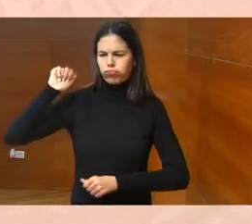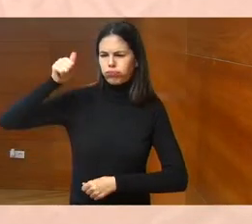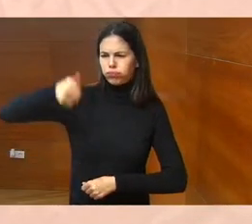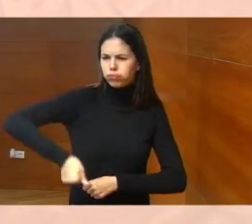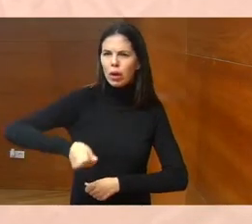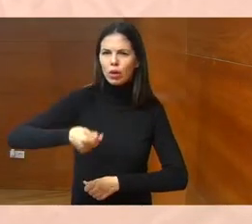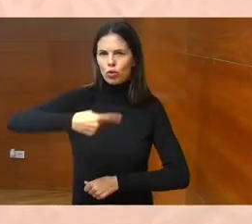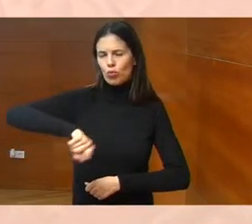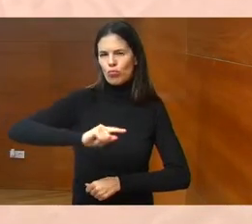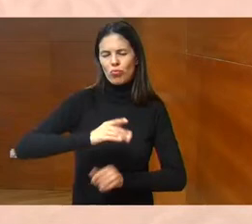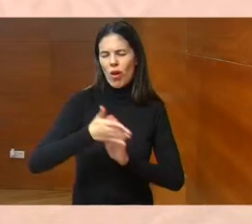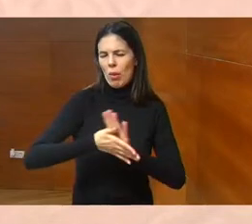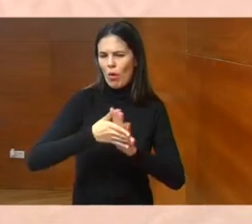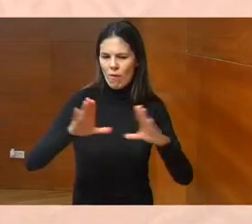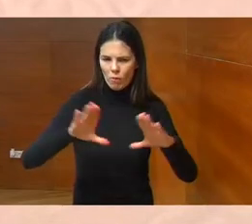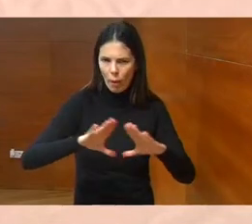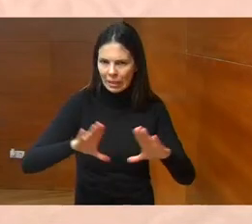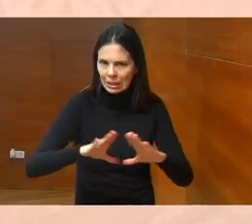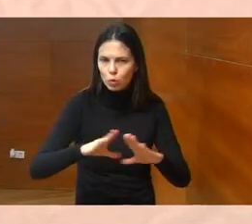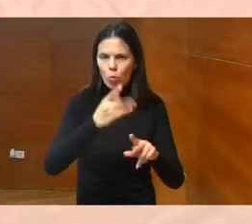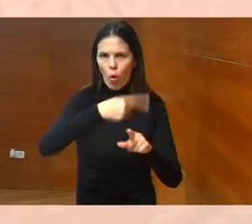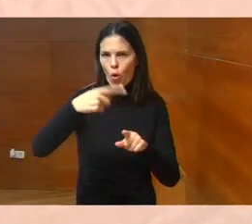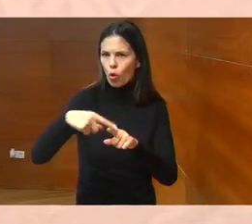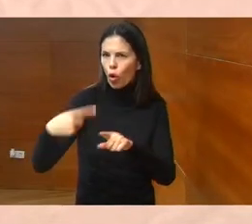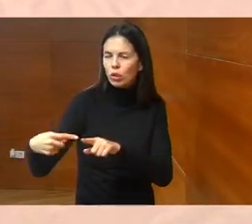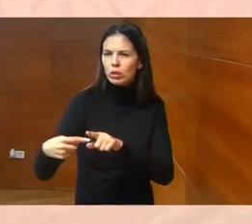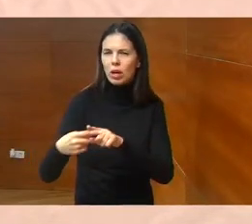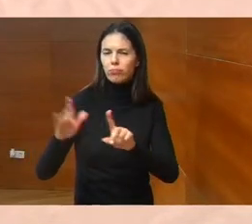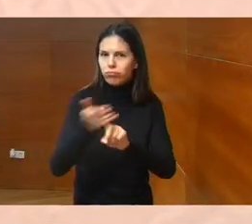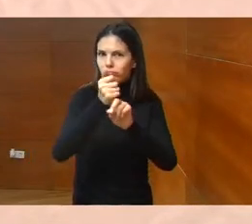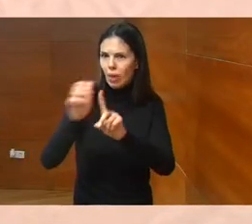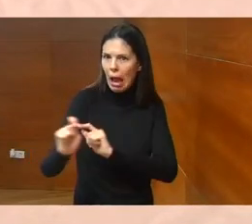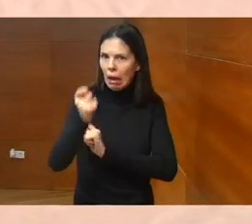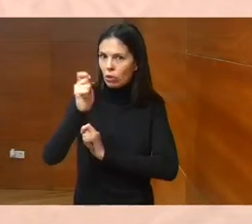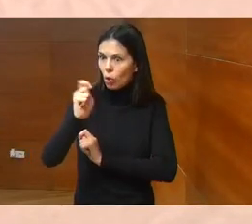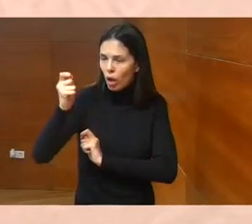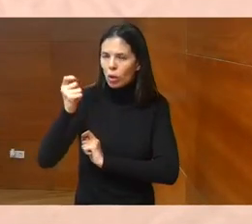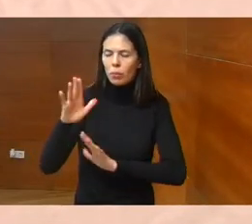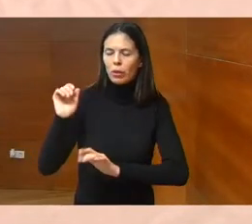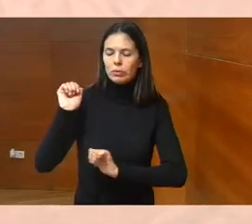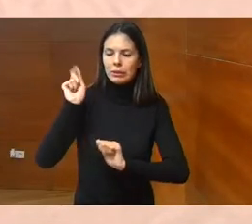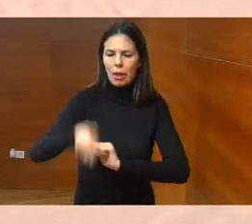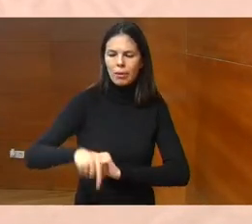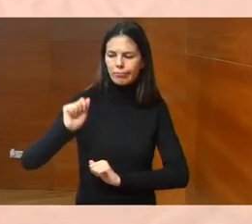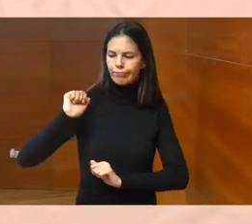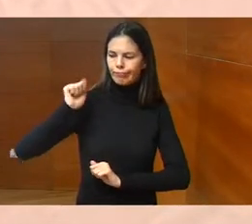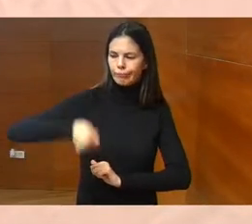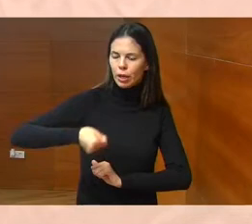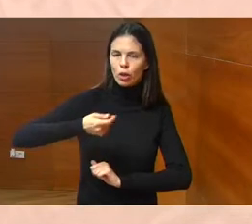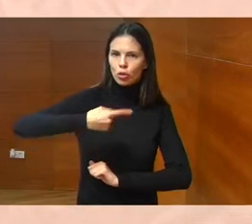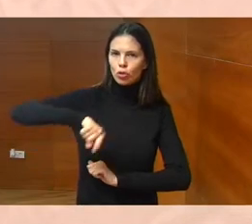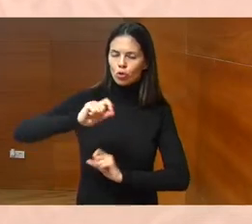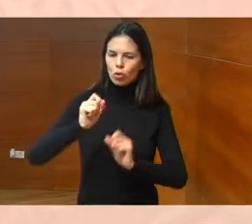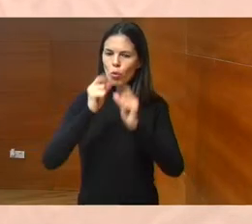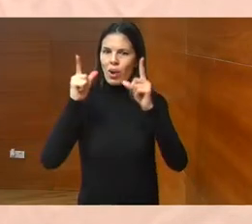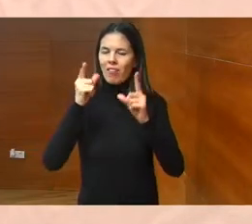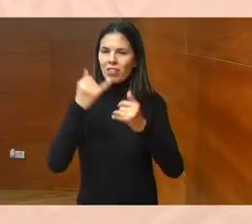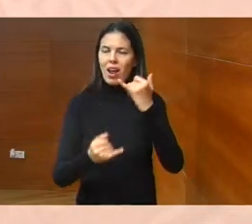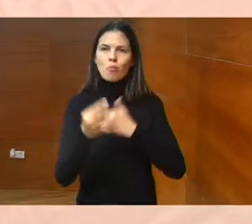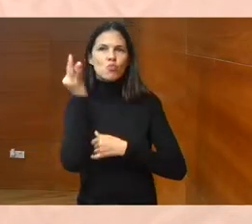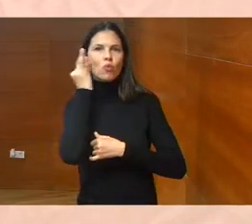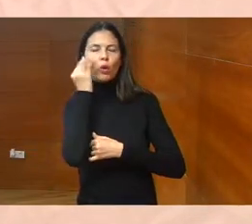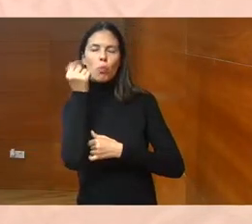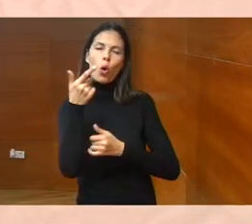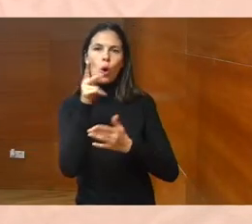feminismo conseguimos muchísimas cosas pero el hongo de historia Pues damonos contá de que almuer invisibilizadas